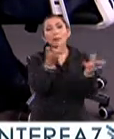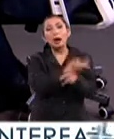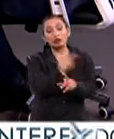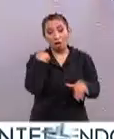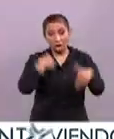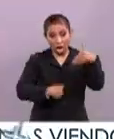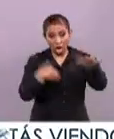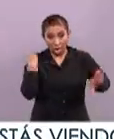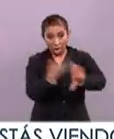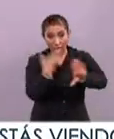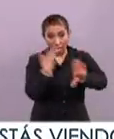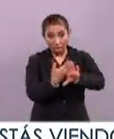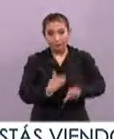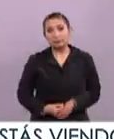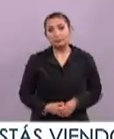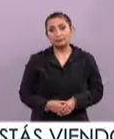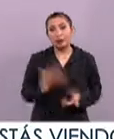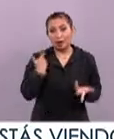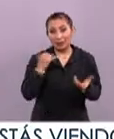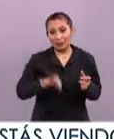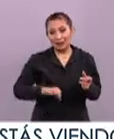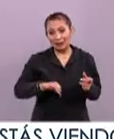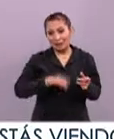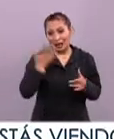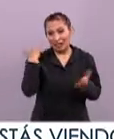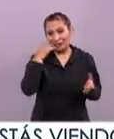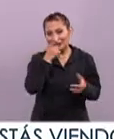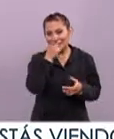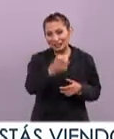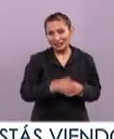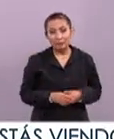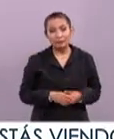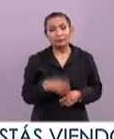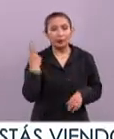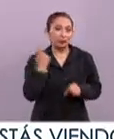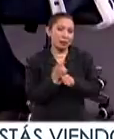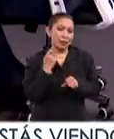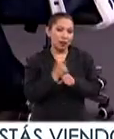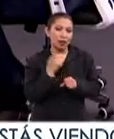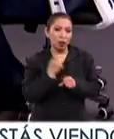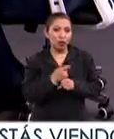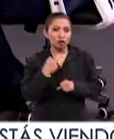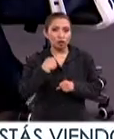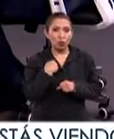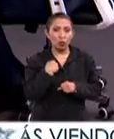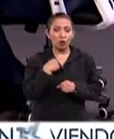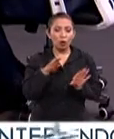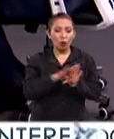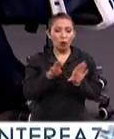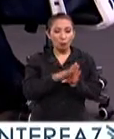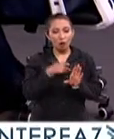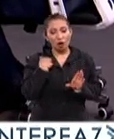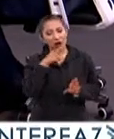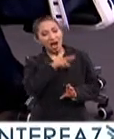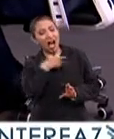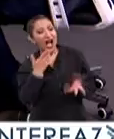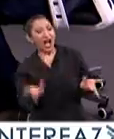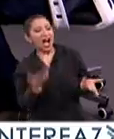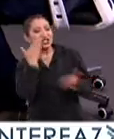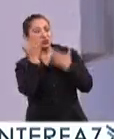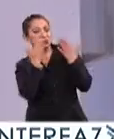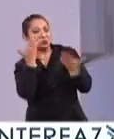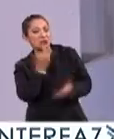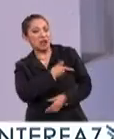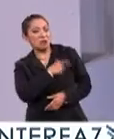¿Te molestaban? Bueno, era muy interesante lo que estabas platicando. Sí, en primera instancia, pues yo era como que el nerd, ¿no? El matadito.